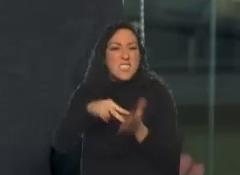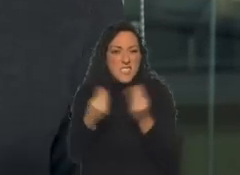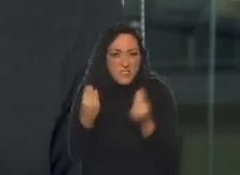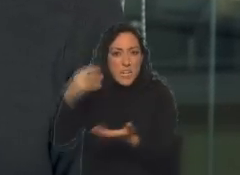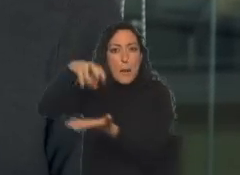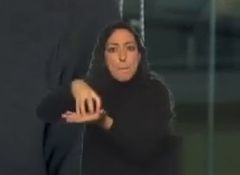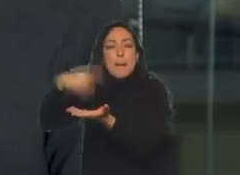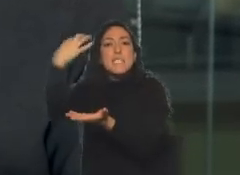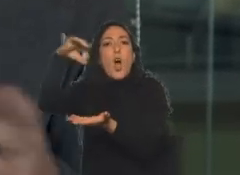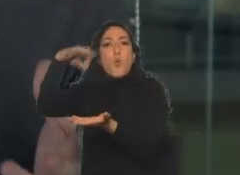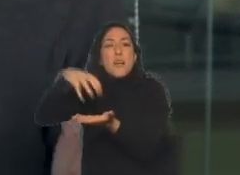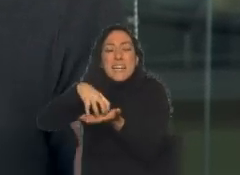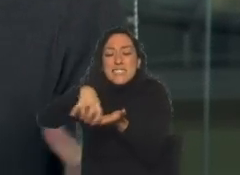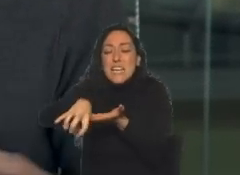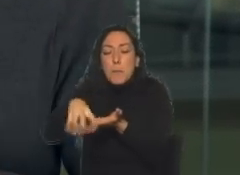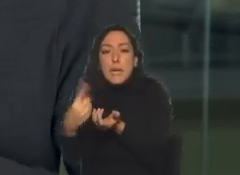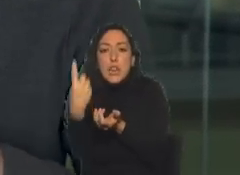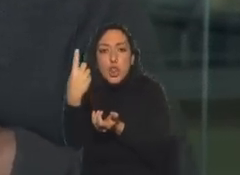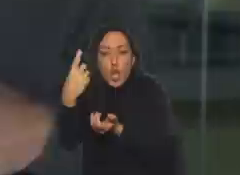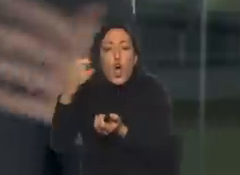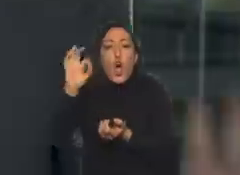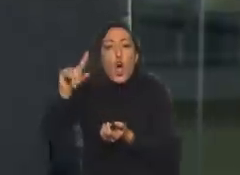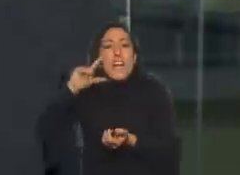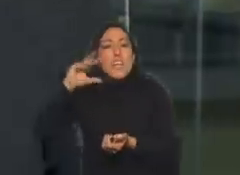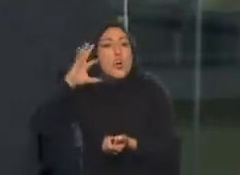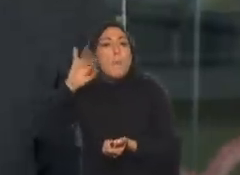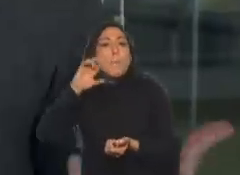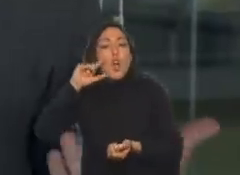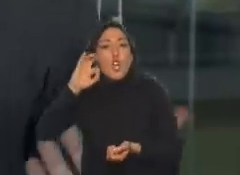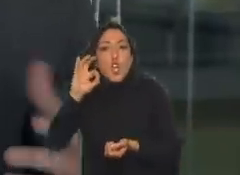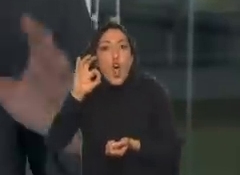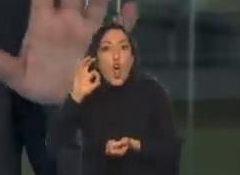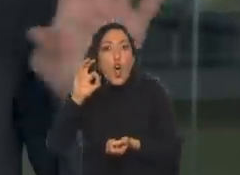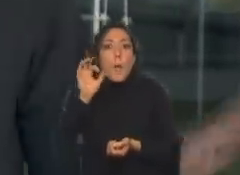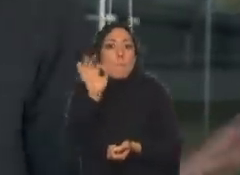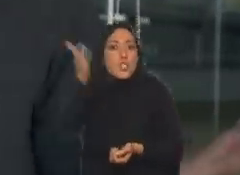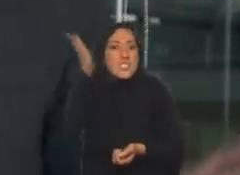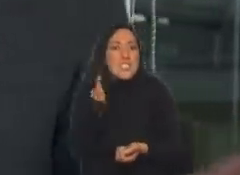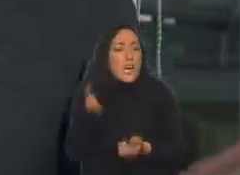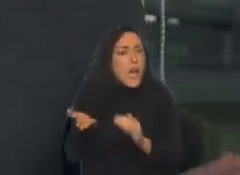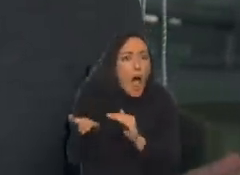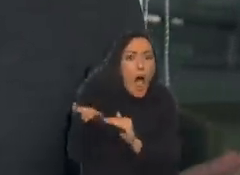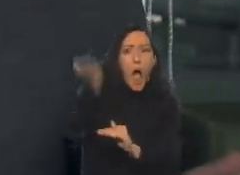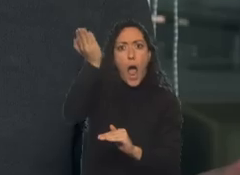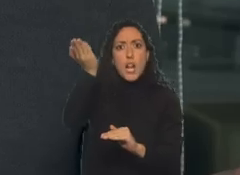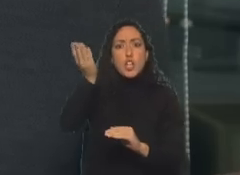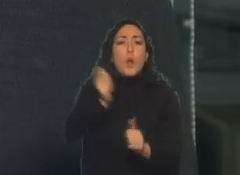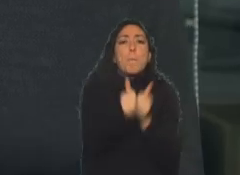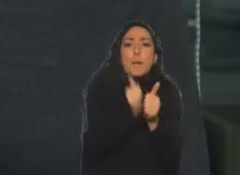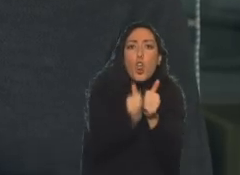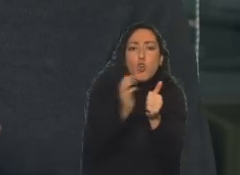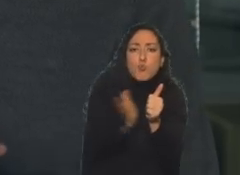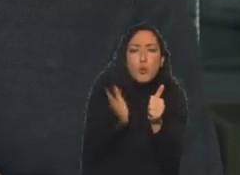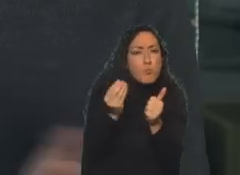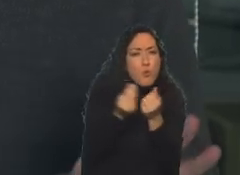en un segmento en particular. Un oligopolio es el que representa un porcentaje muy alto, ya sea de la producción o de la comercialización. El